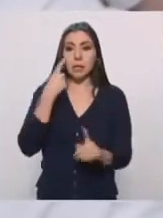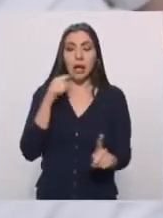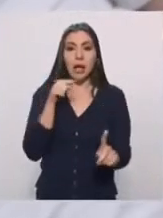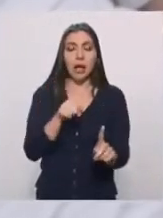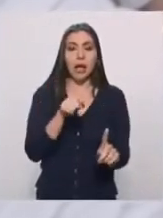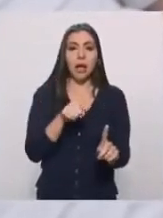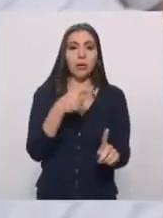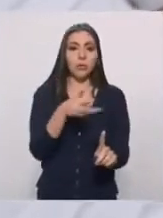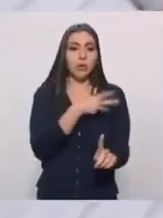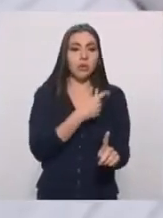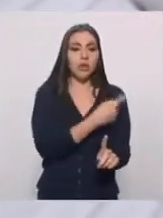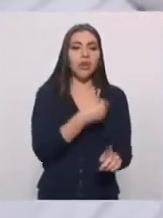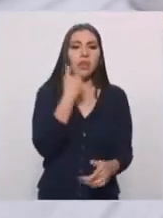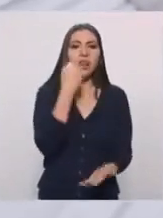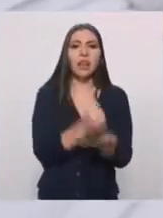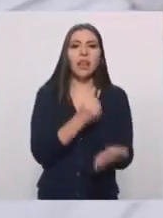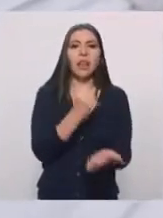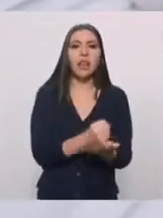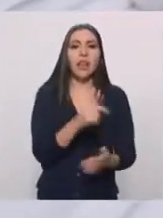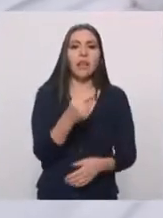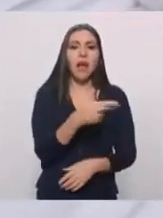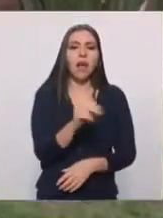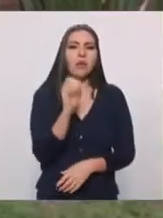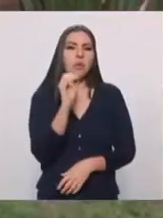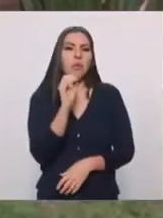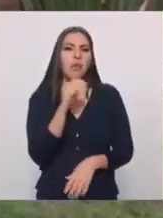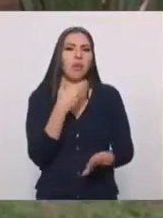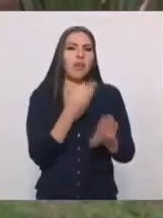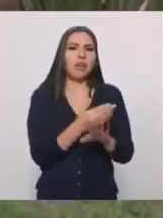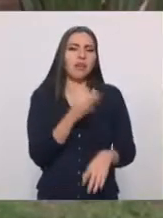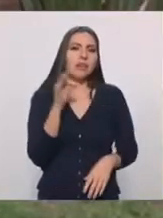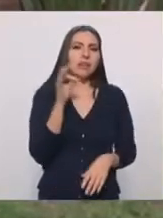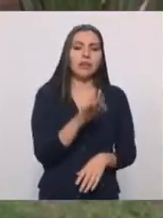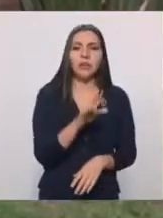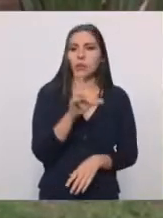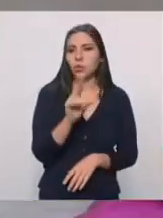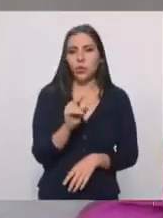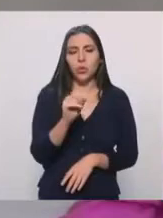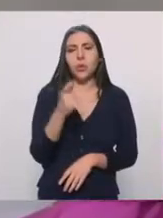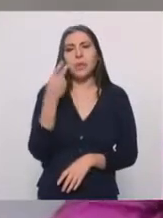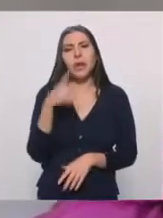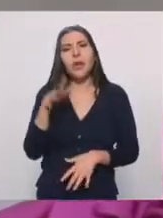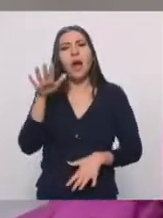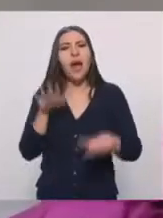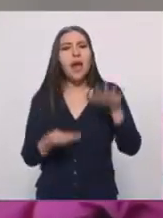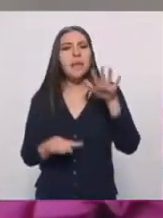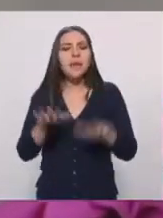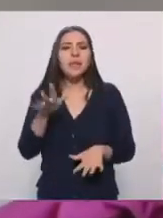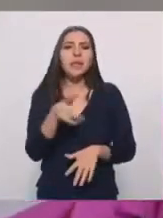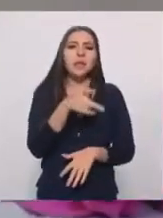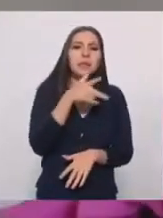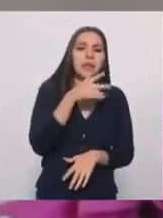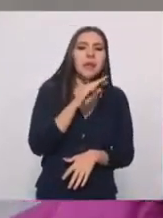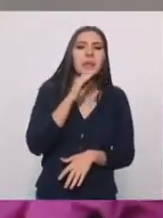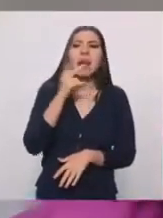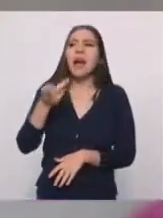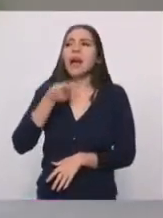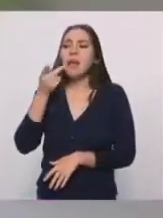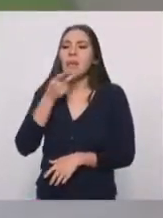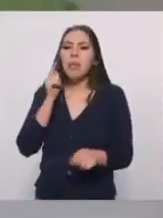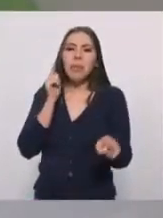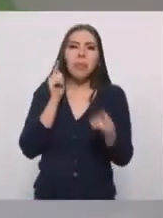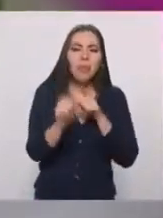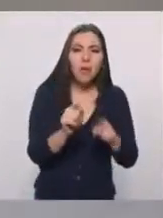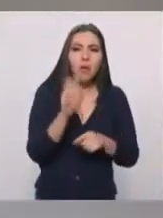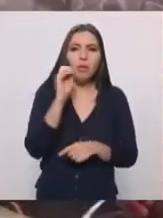o de mala fe. Sin embargo, al momento de hacer ciertos gestos o comportamientos o frases, pues los